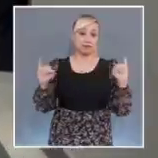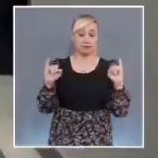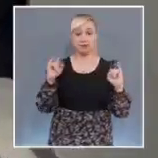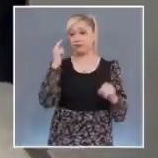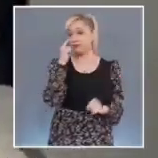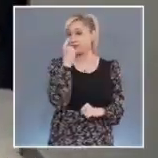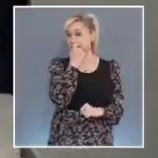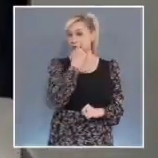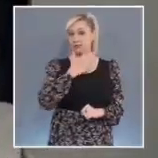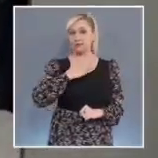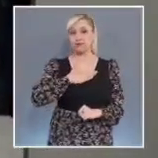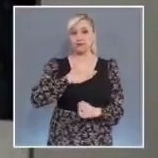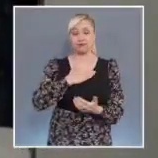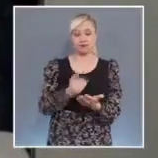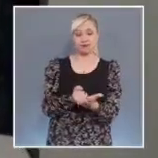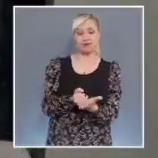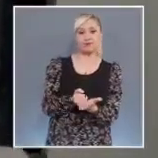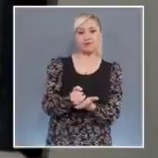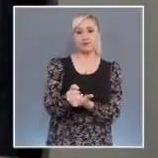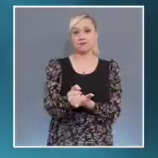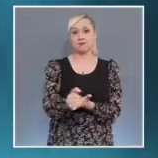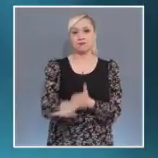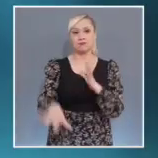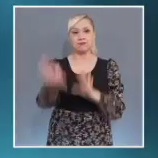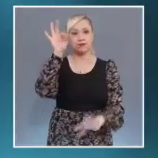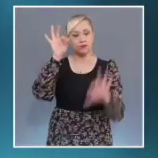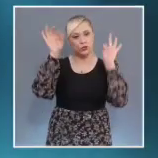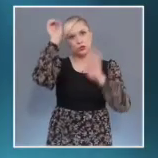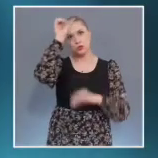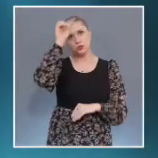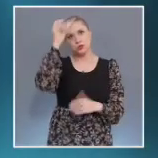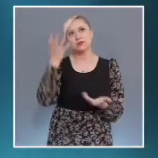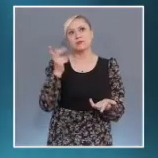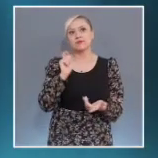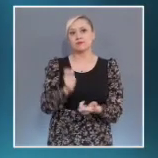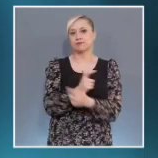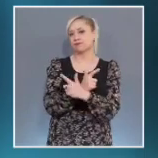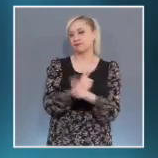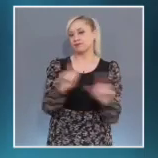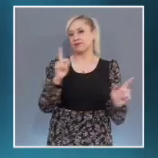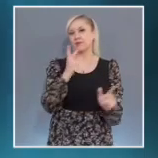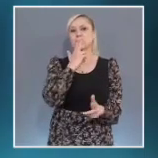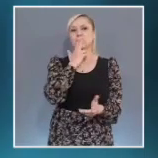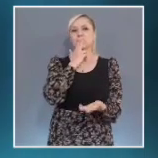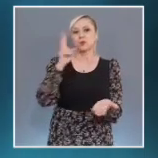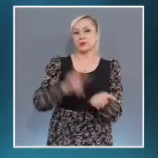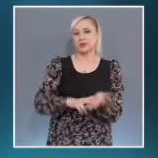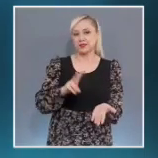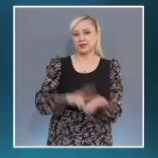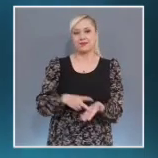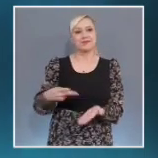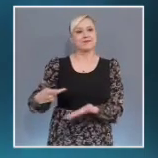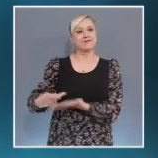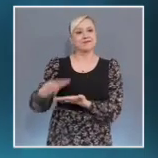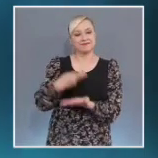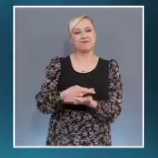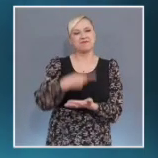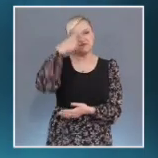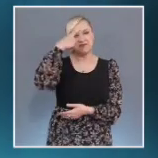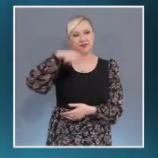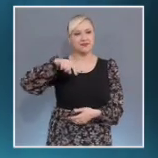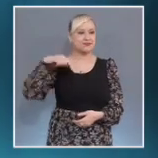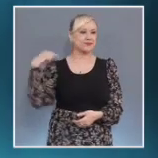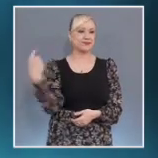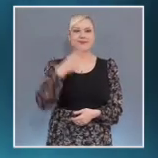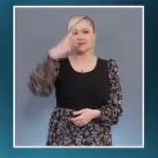como baluartes de nuestras libertades. Agregó que el reconocimiento que recibe es para las y los mexicanos